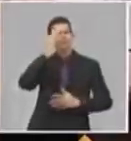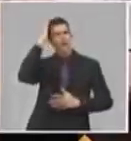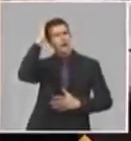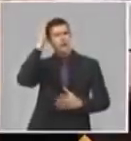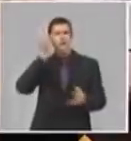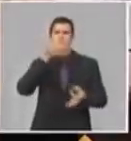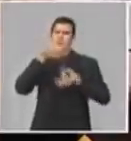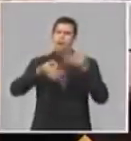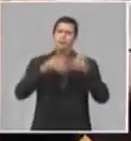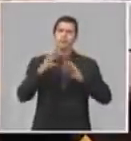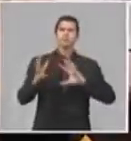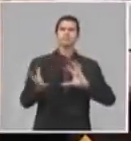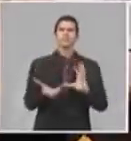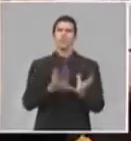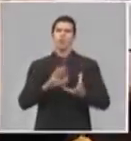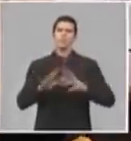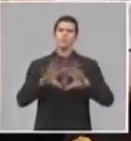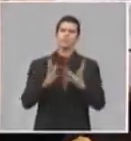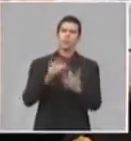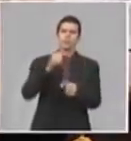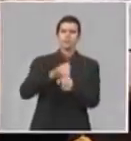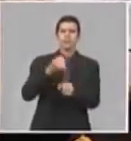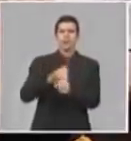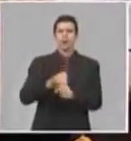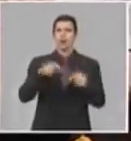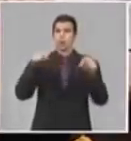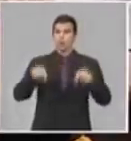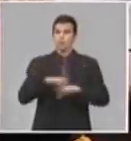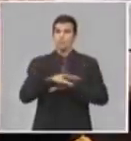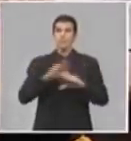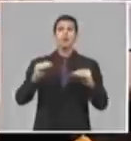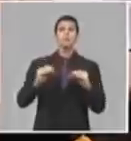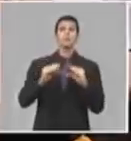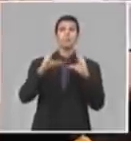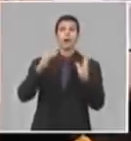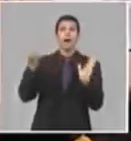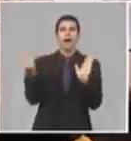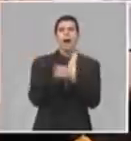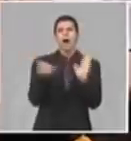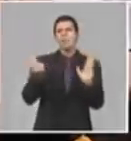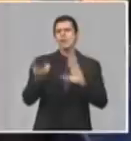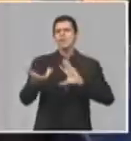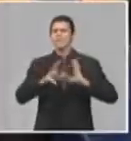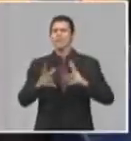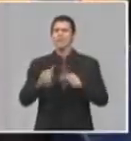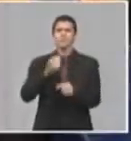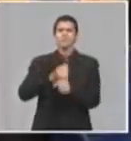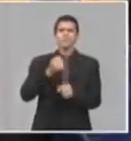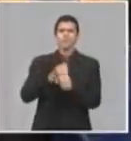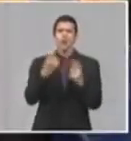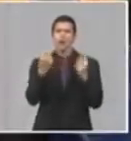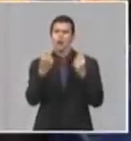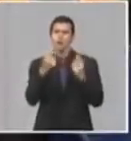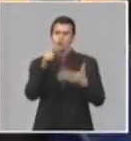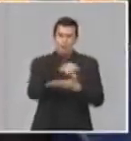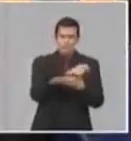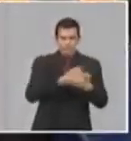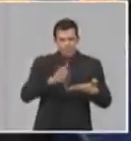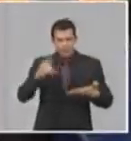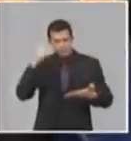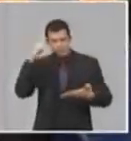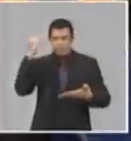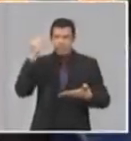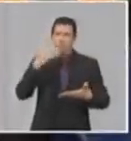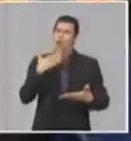de la República, Miguel Díaz-Canel Bermúdez, al aprobarse hoy en el Consejo de Ministros esta mañana esta estrategia económica y social